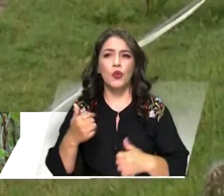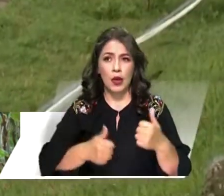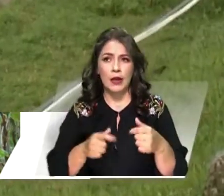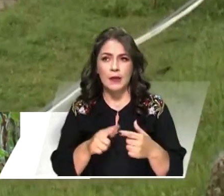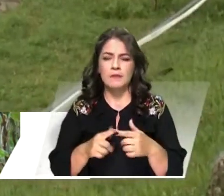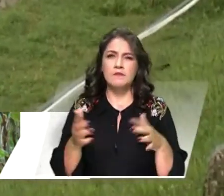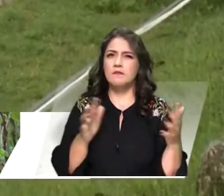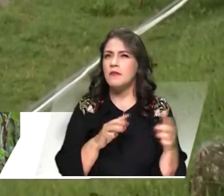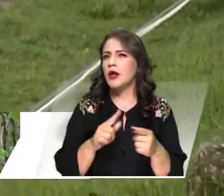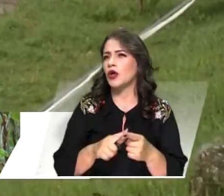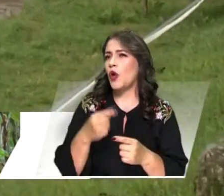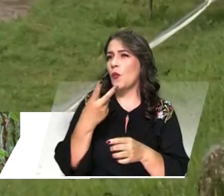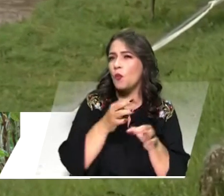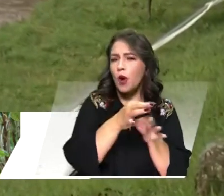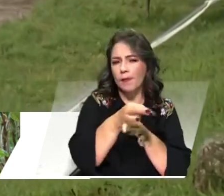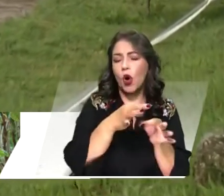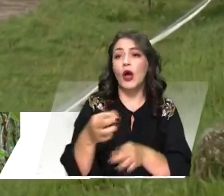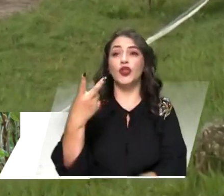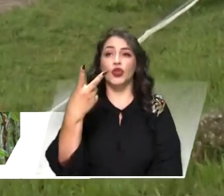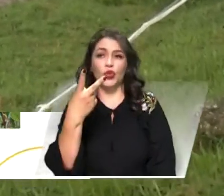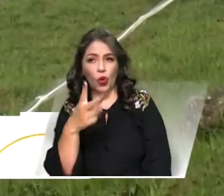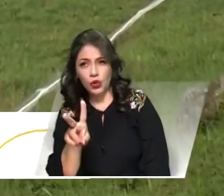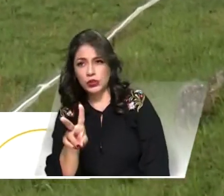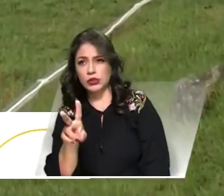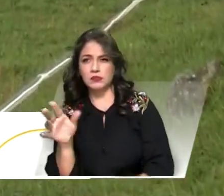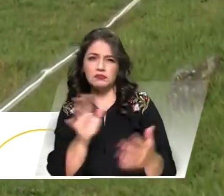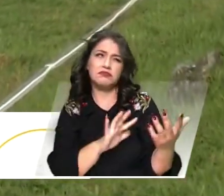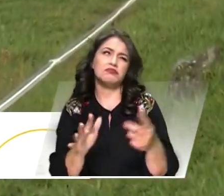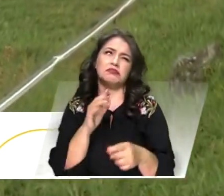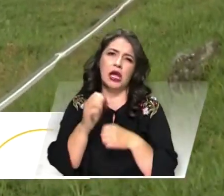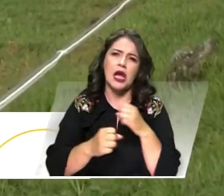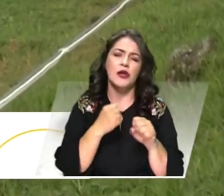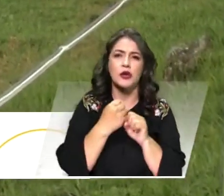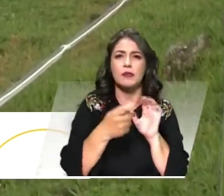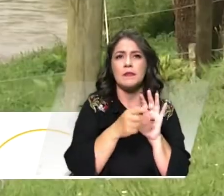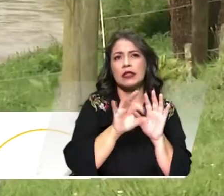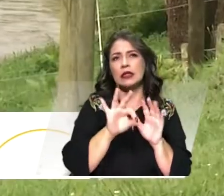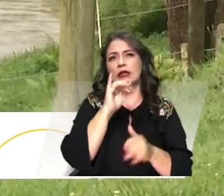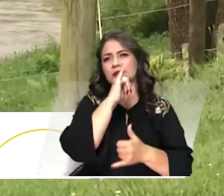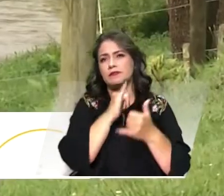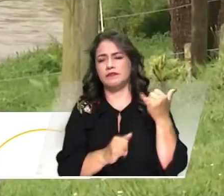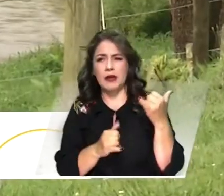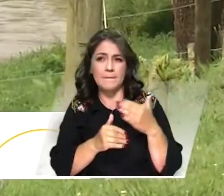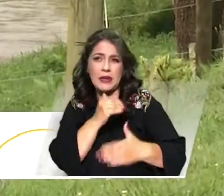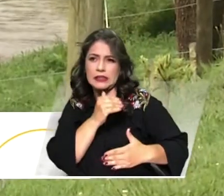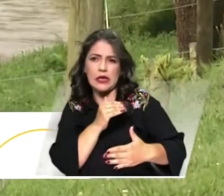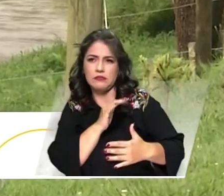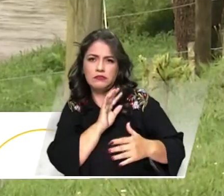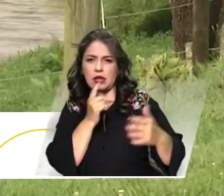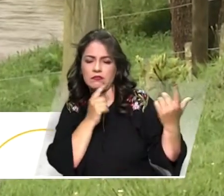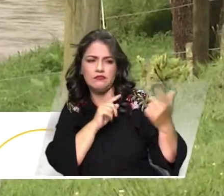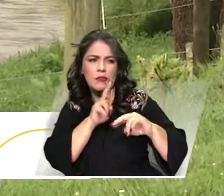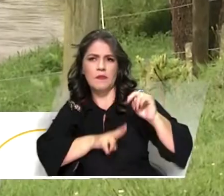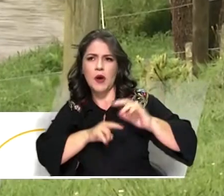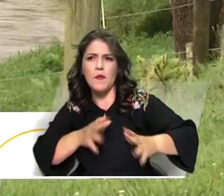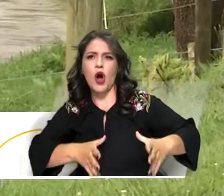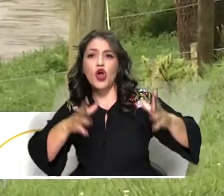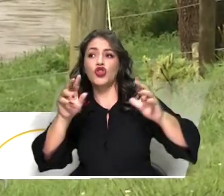en por lo menos 12 municipios antes de finalizar 2023, con una inversión de 90.000 millones de pesos, y dejar